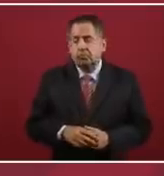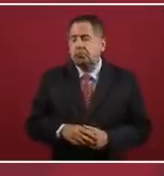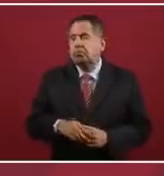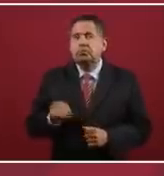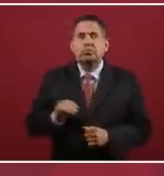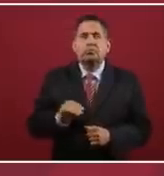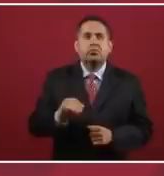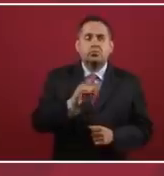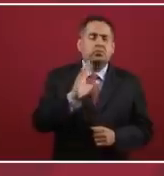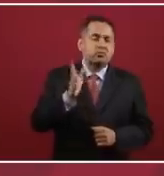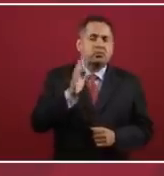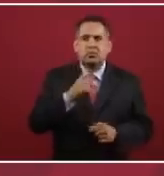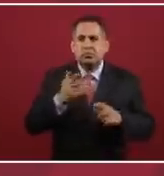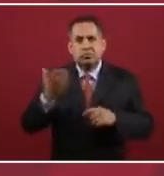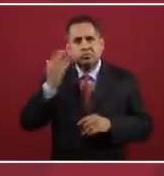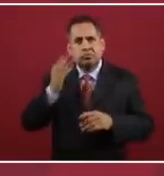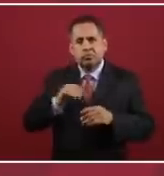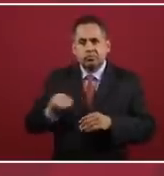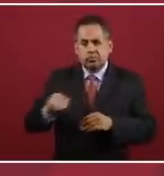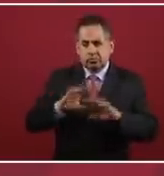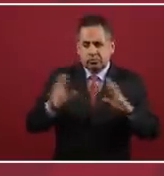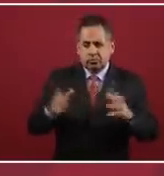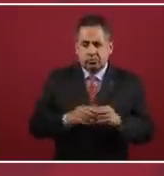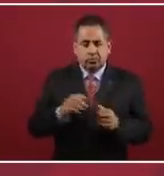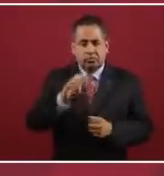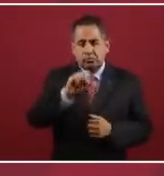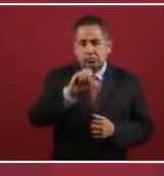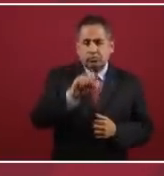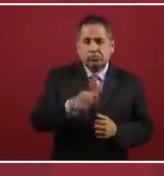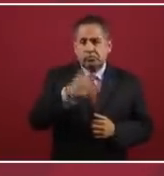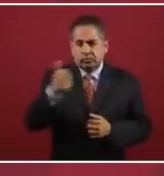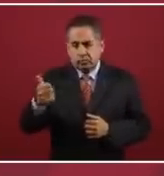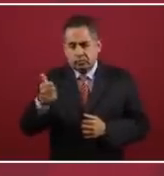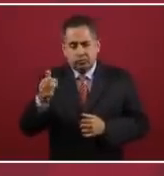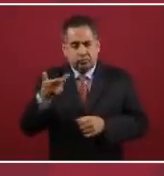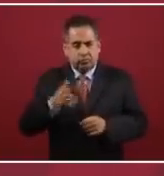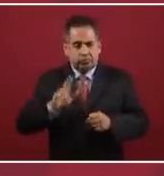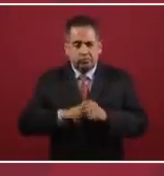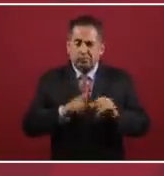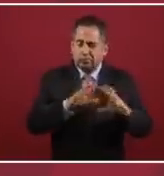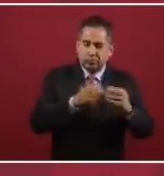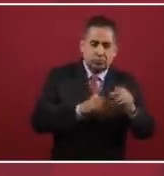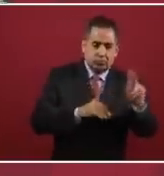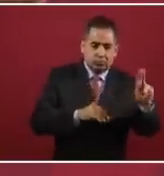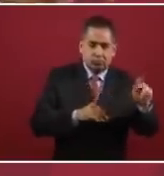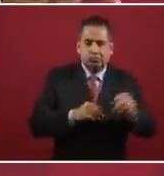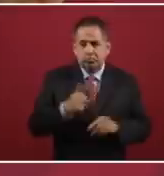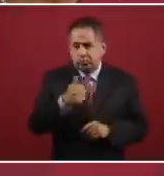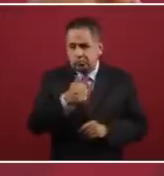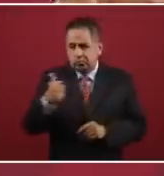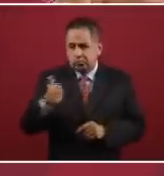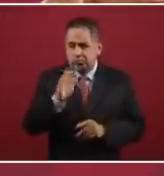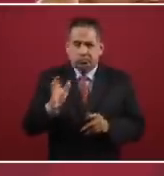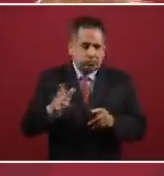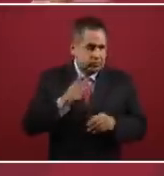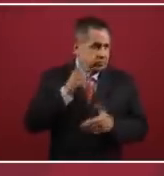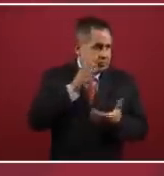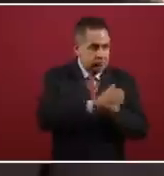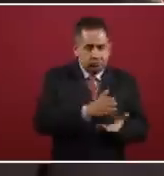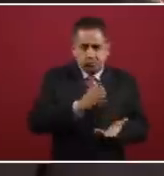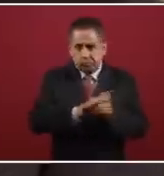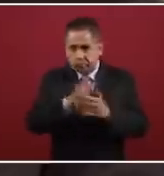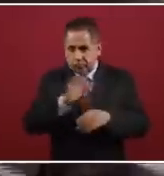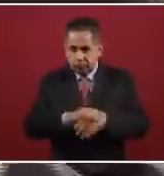recorridos, visitados 66 hospitales de 80 que están ubicados en las zonas más pobres del